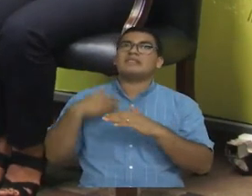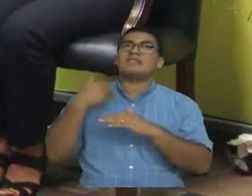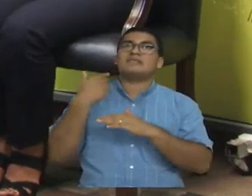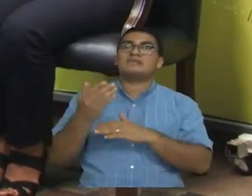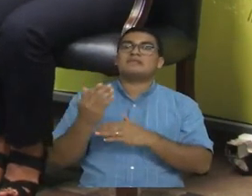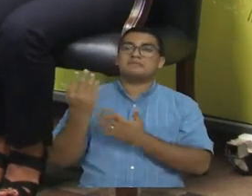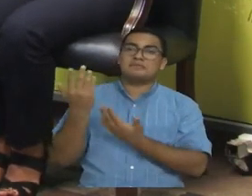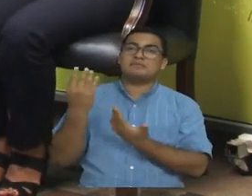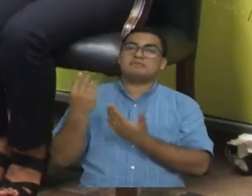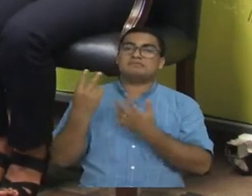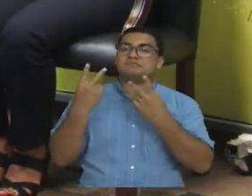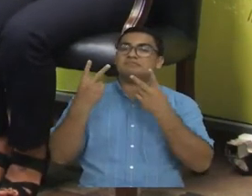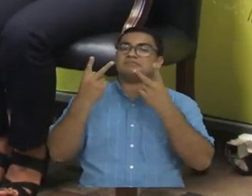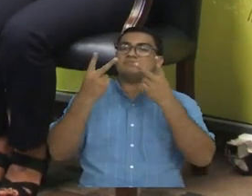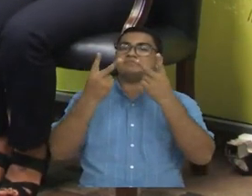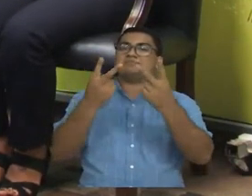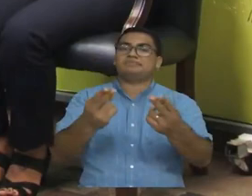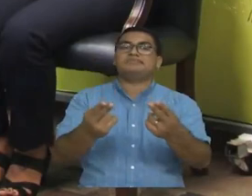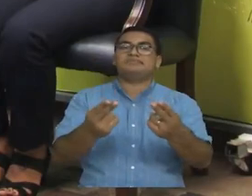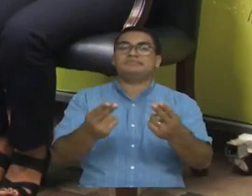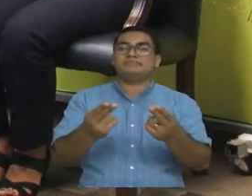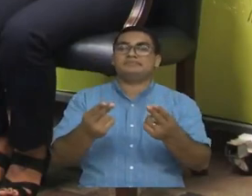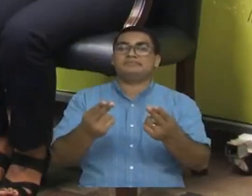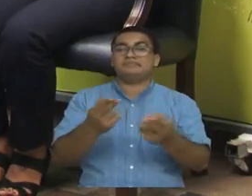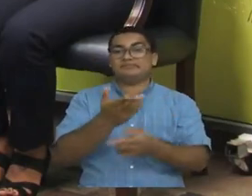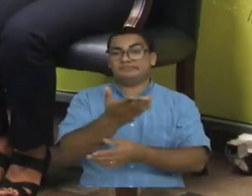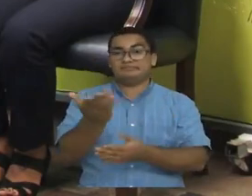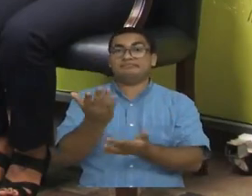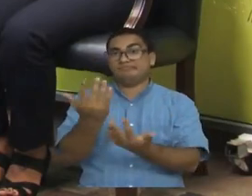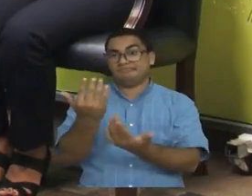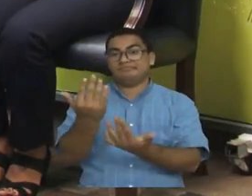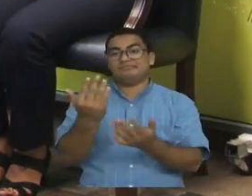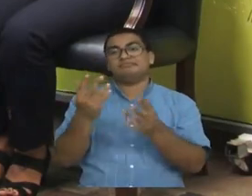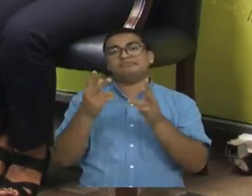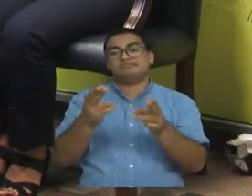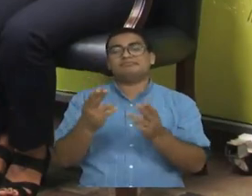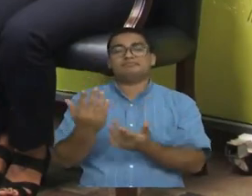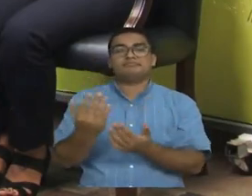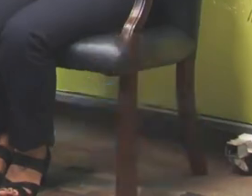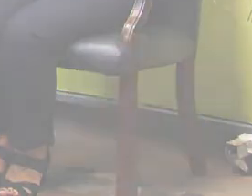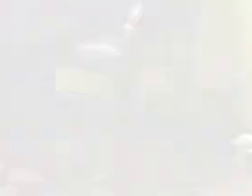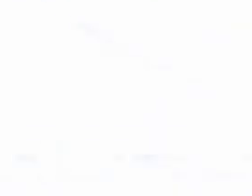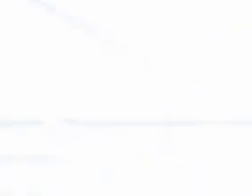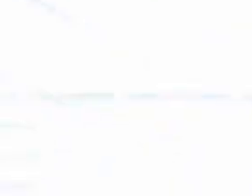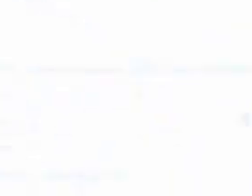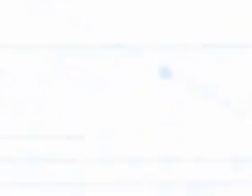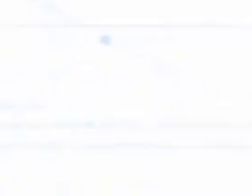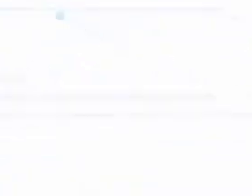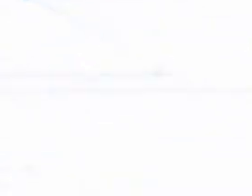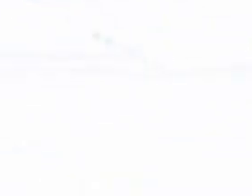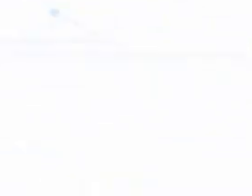viendo cuando regresemos de las siguientes pausas. Usted no le cambie de canal, que ya regresamos.